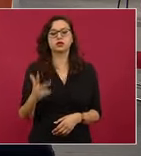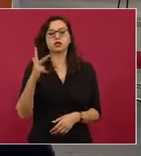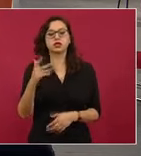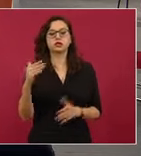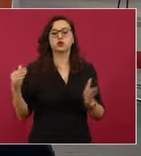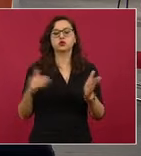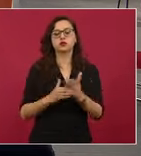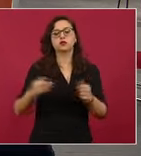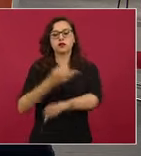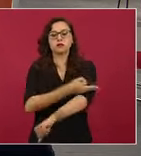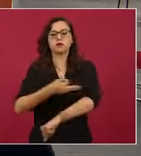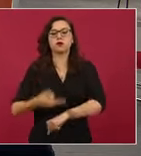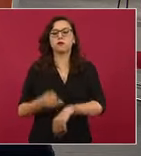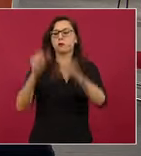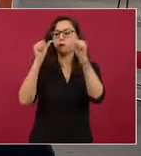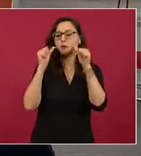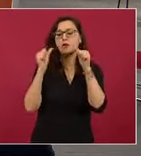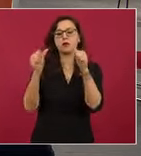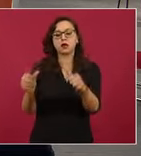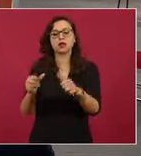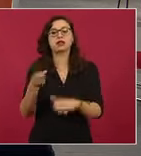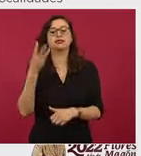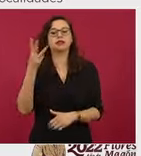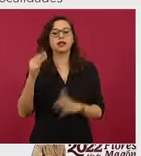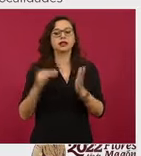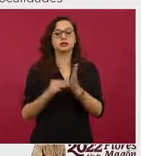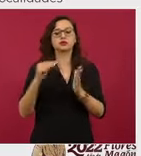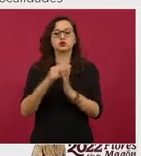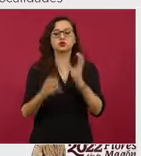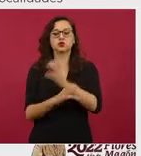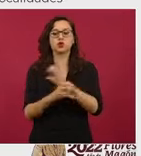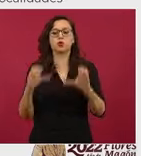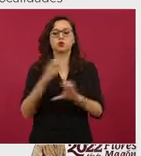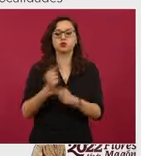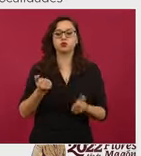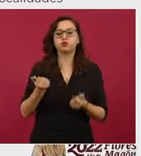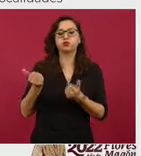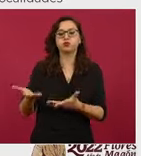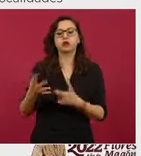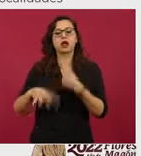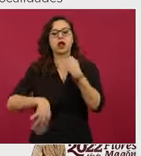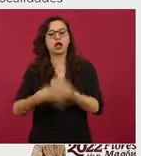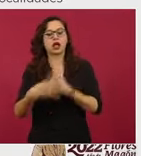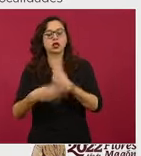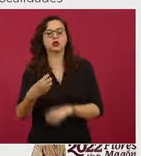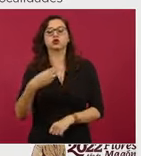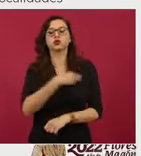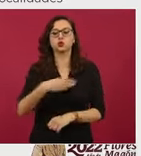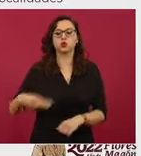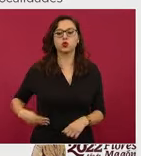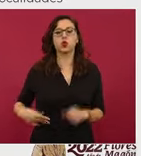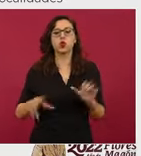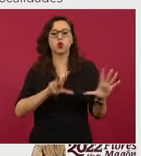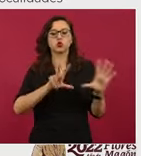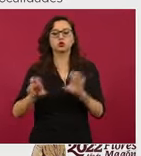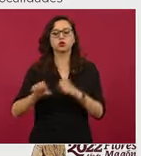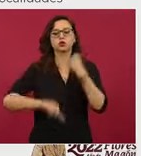58,984 familias, más de 3 millones de bienes, 14 municipios,